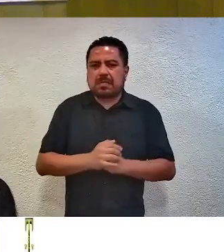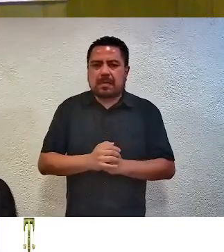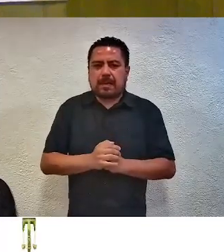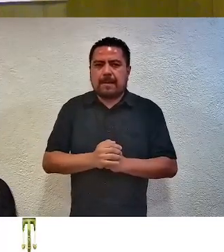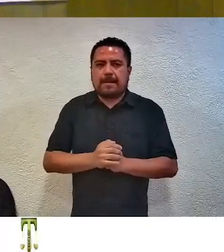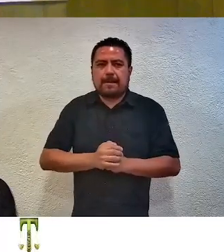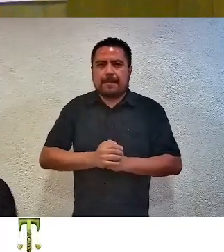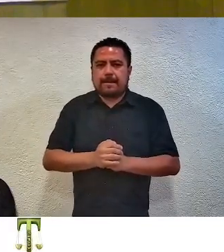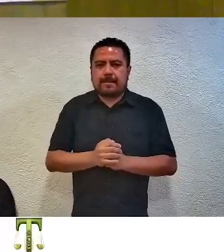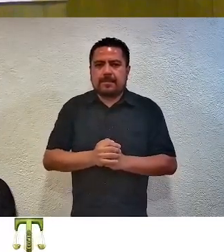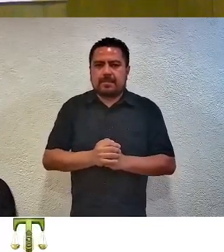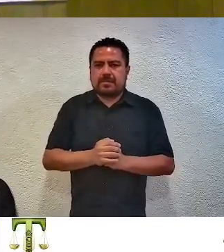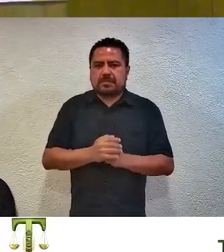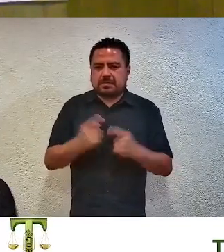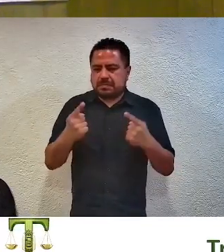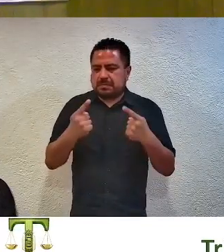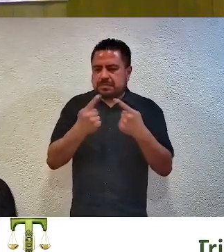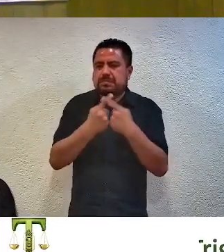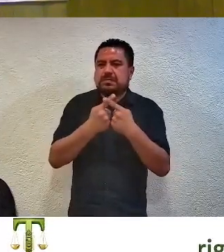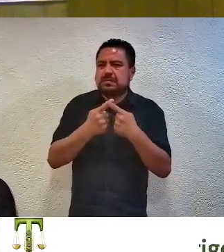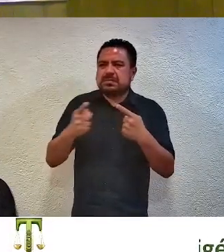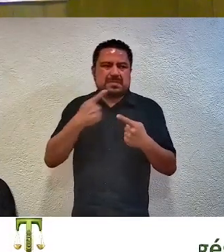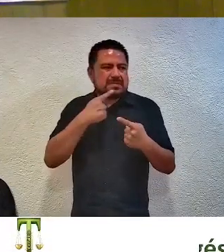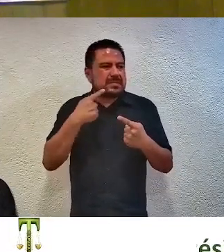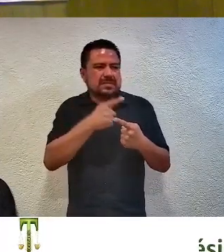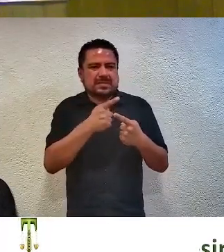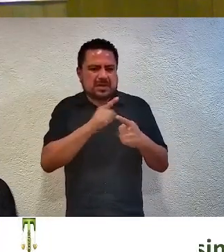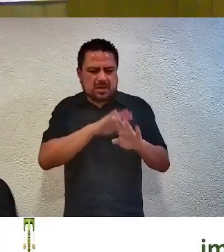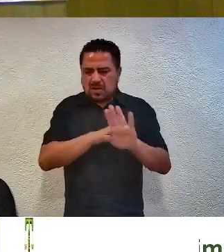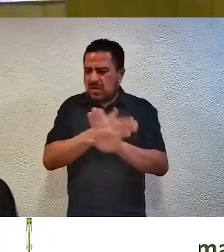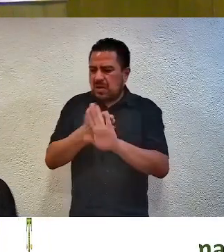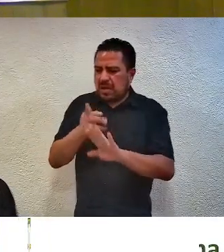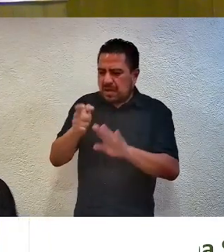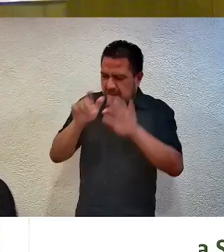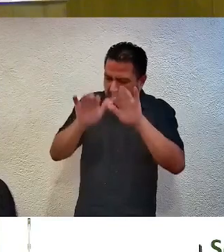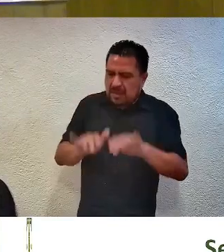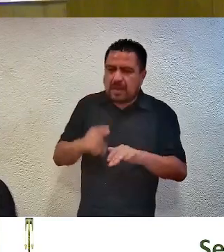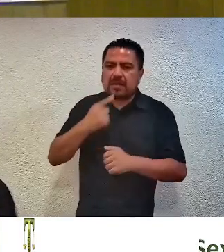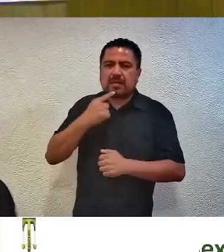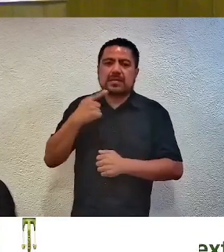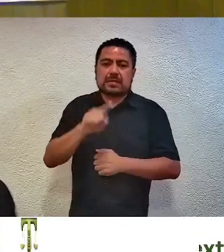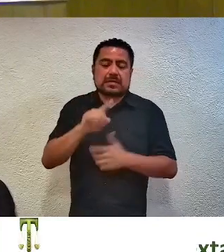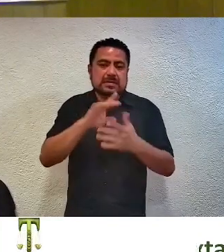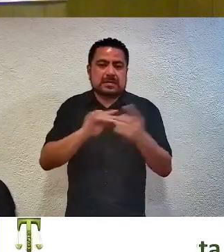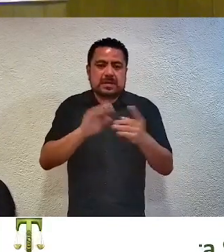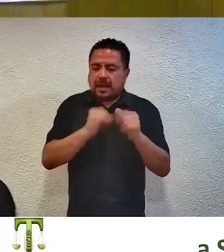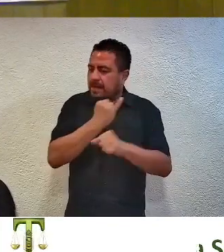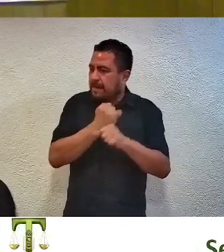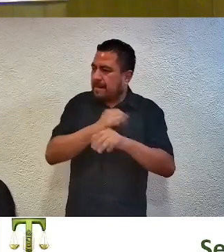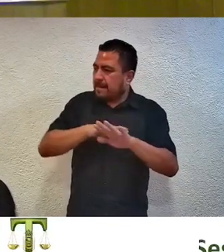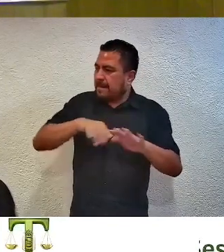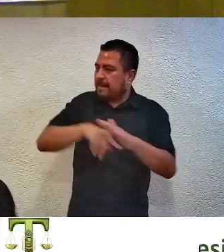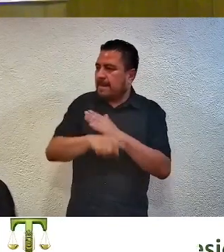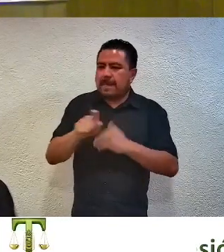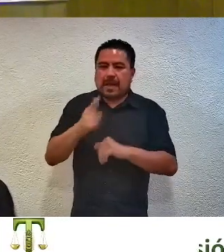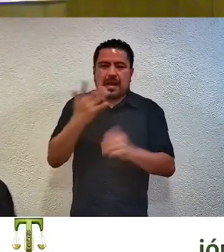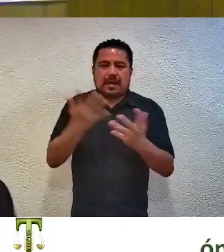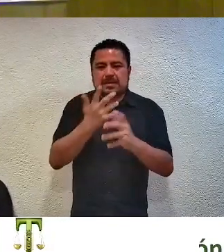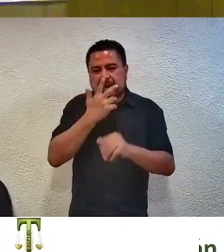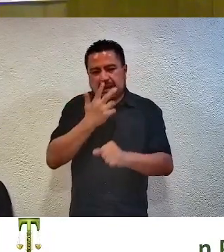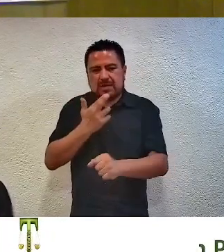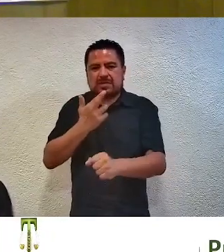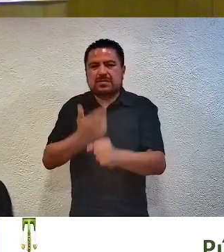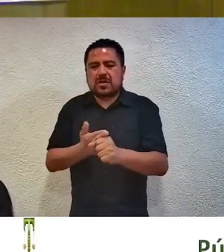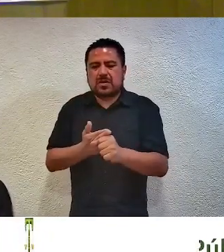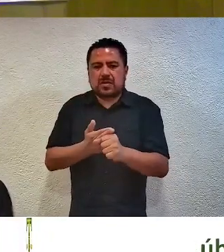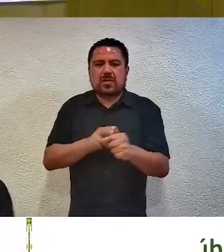Respecto a la incongruencia que alude el apelante, contrario a lo argumentado, del acuerdo impugnado se desprende que el análisis que realizó la autoridad responsable